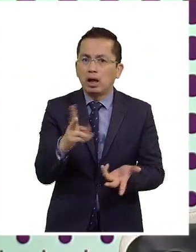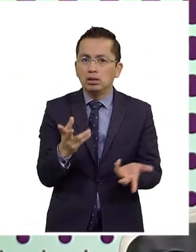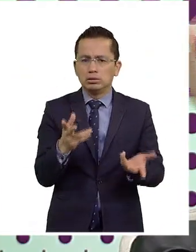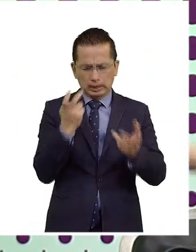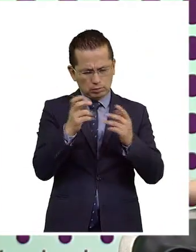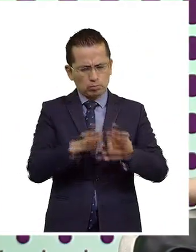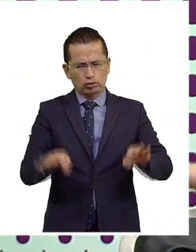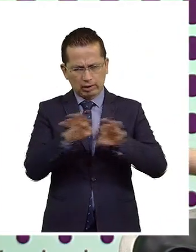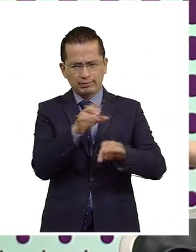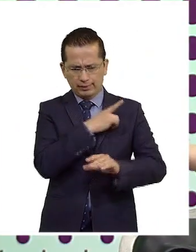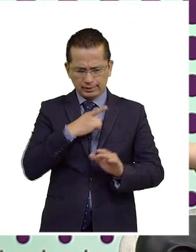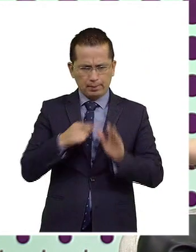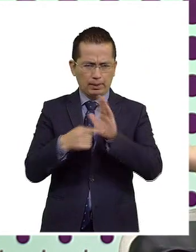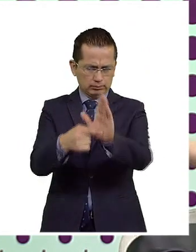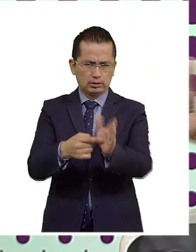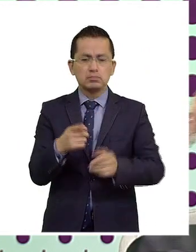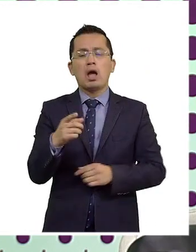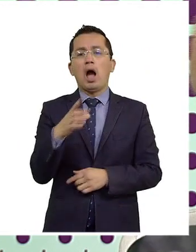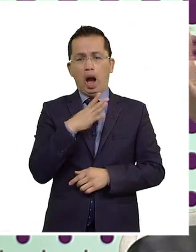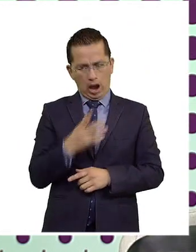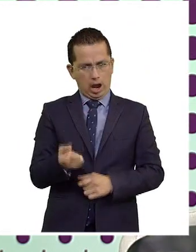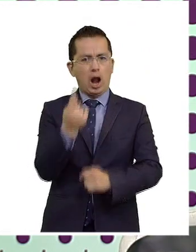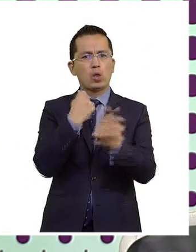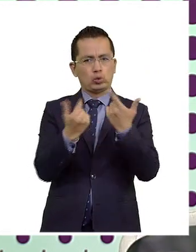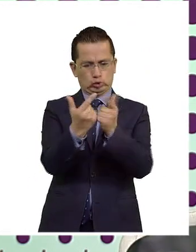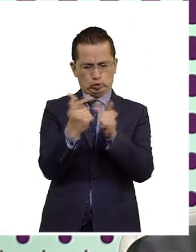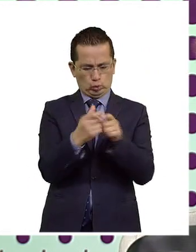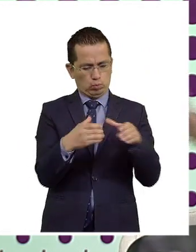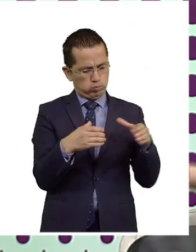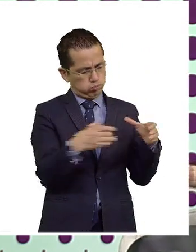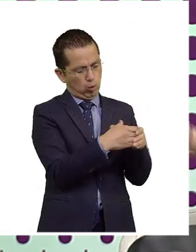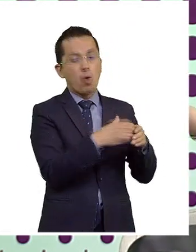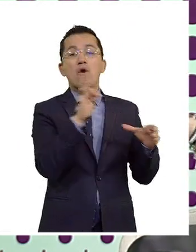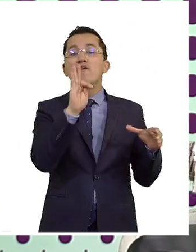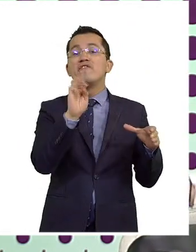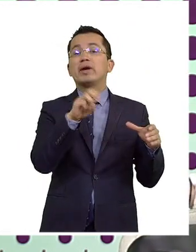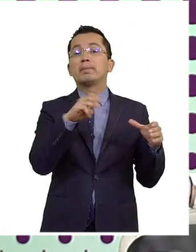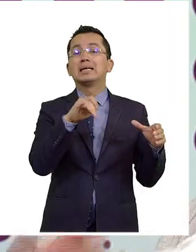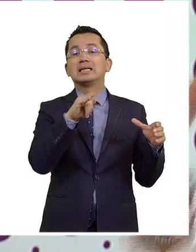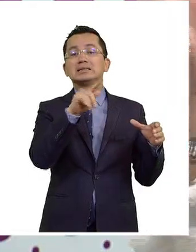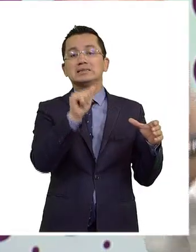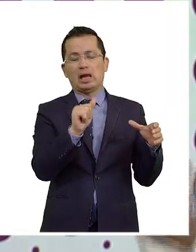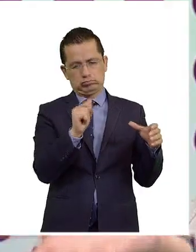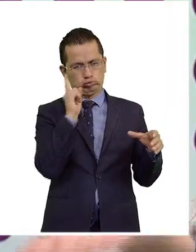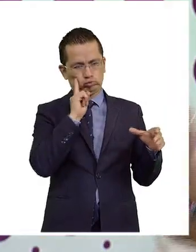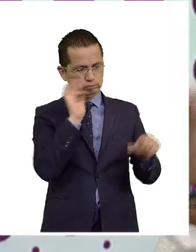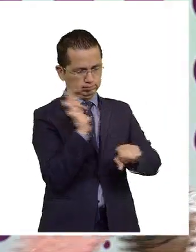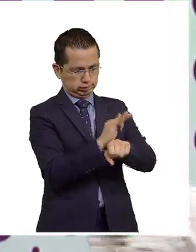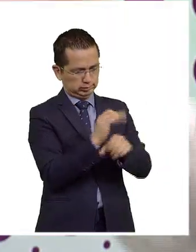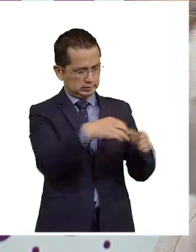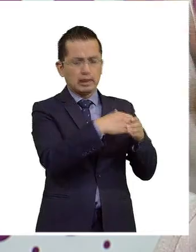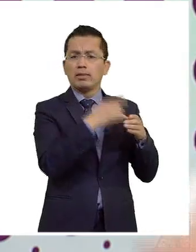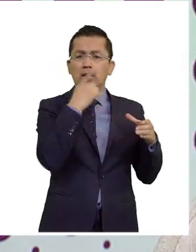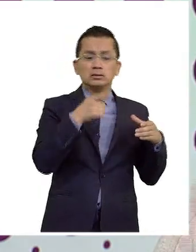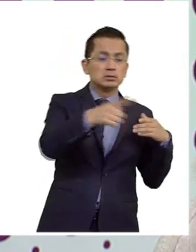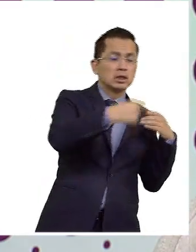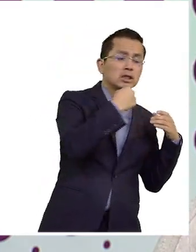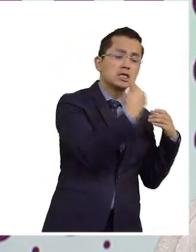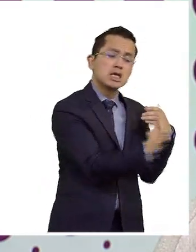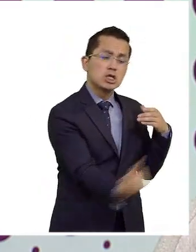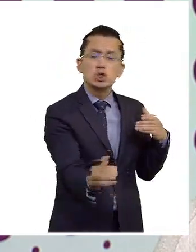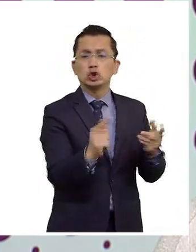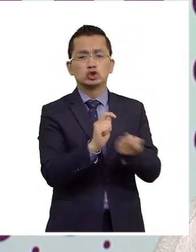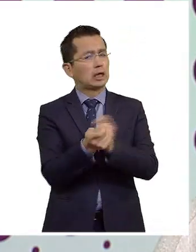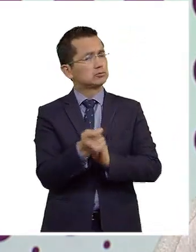grupos feministas, lo voy a decir tal cual, que se oponen al reconocimiento de las infancias trans porque se dice que se les están imponiendo